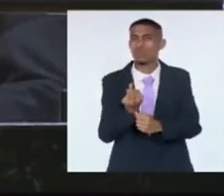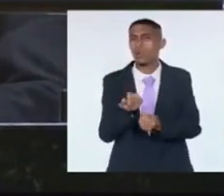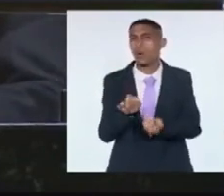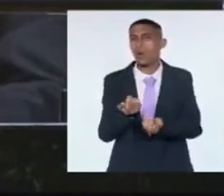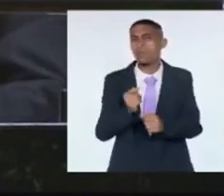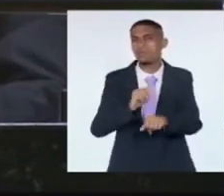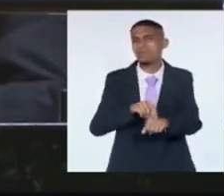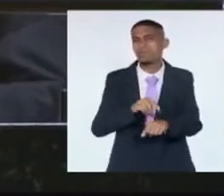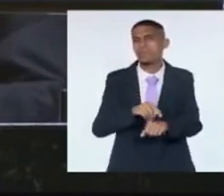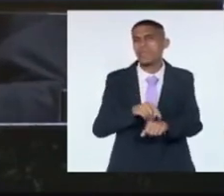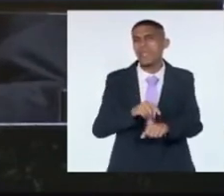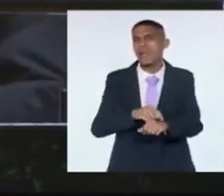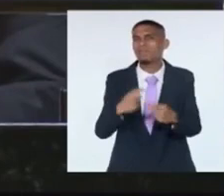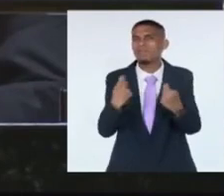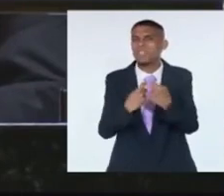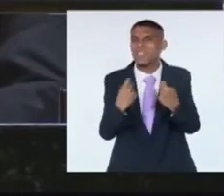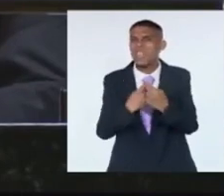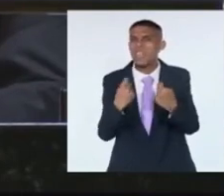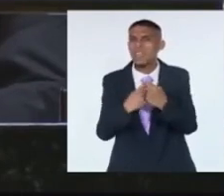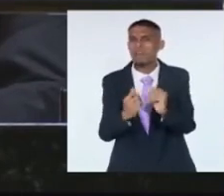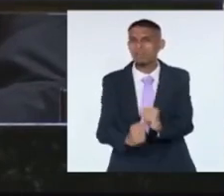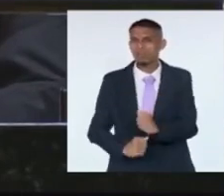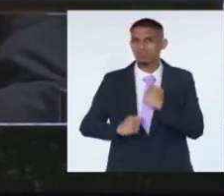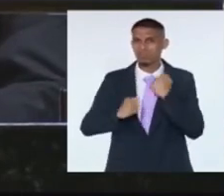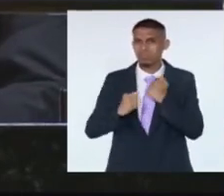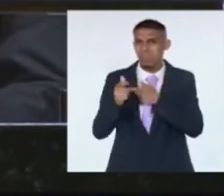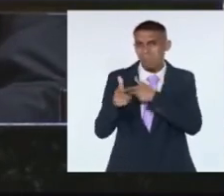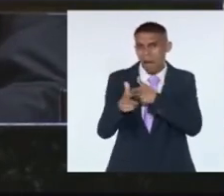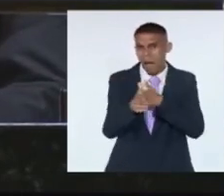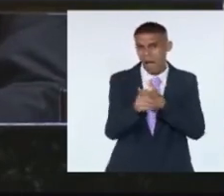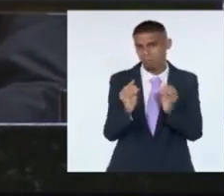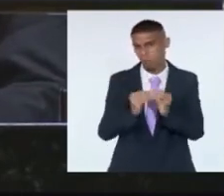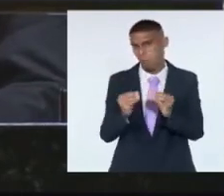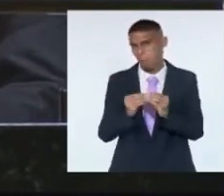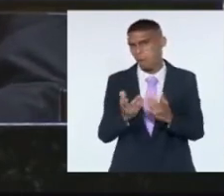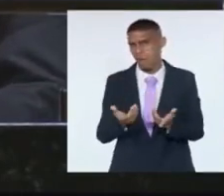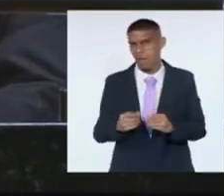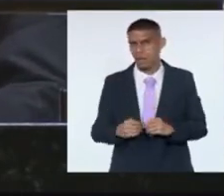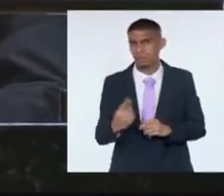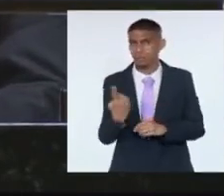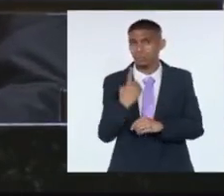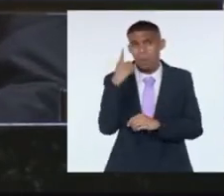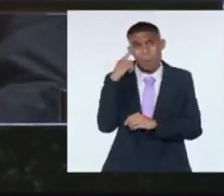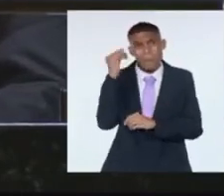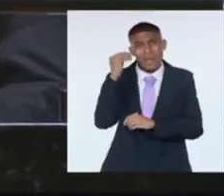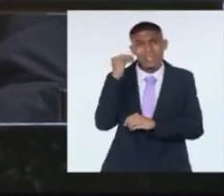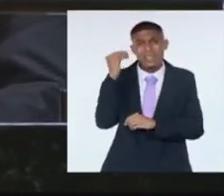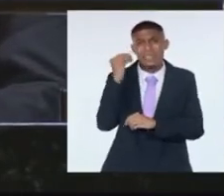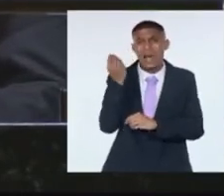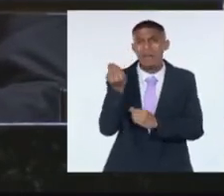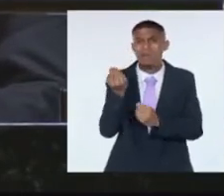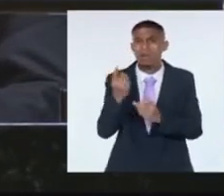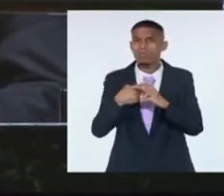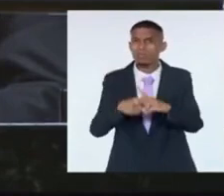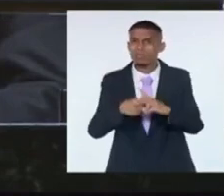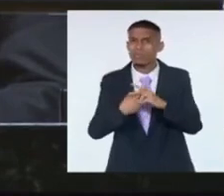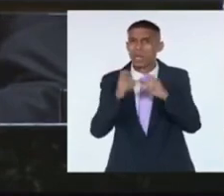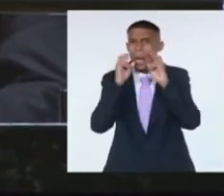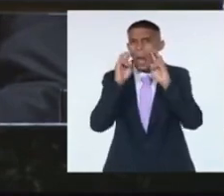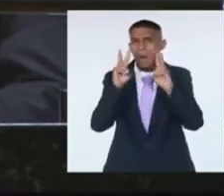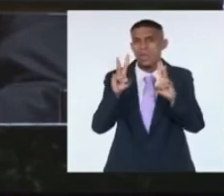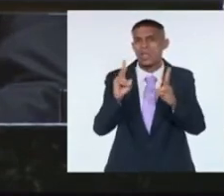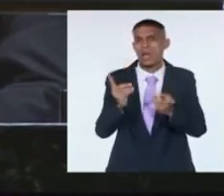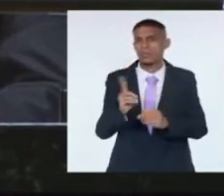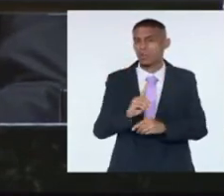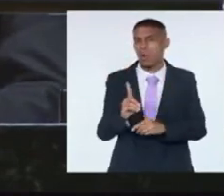tiempo matándonos entre nosotros no estamos pensando en cómo expandir la vida en las estrellas